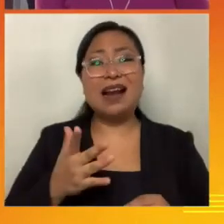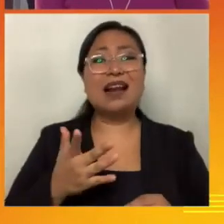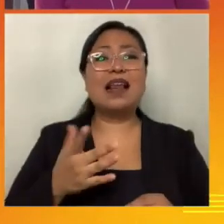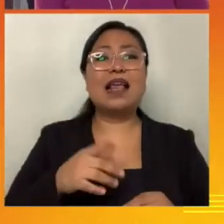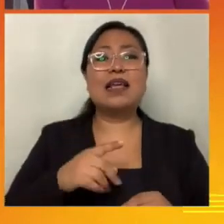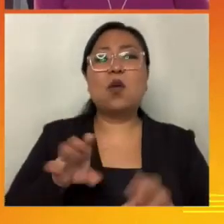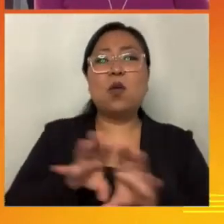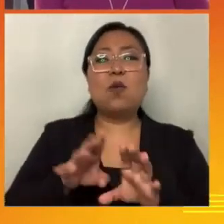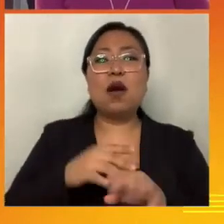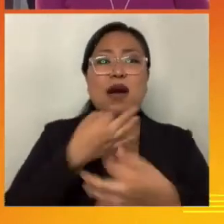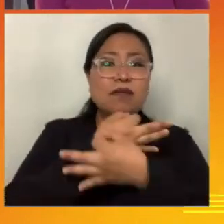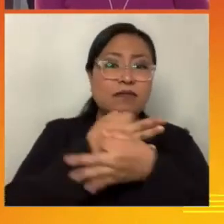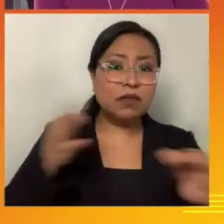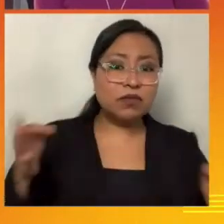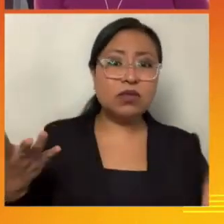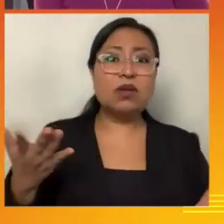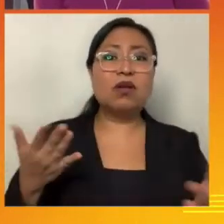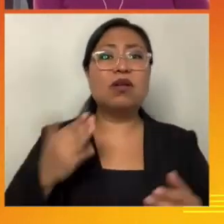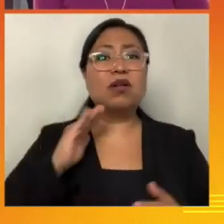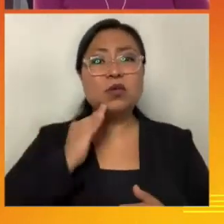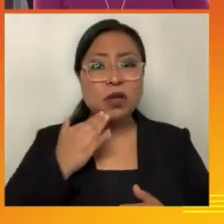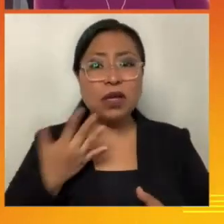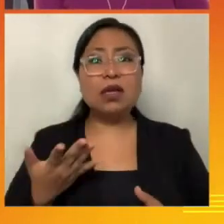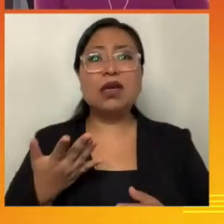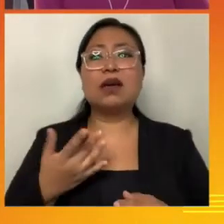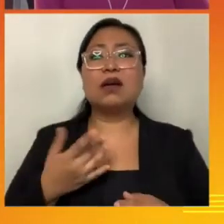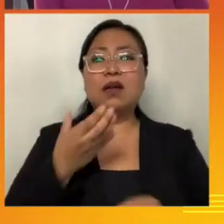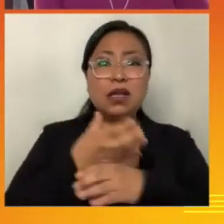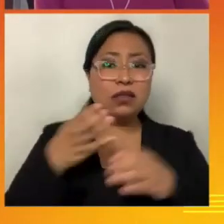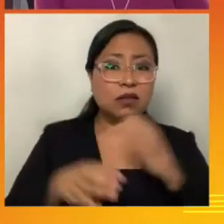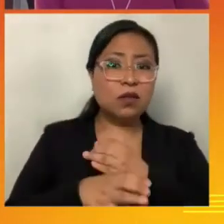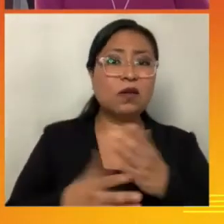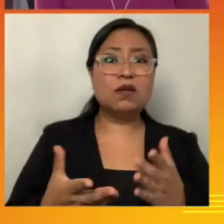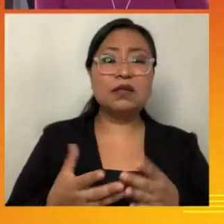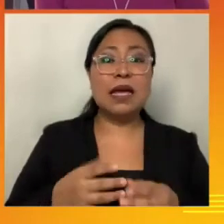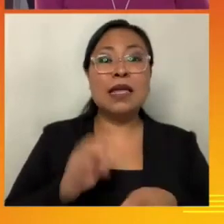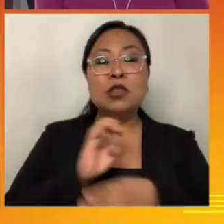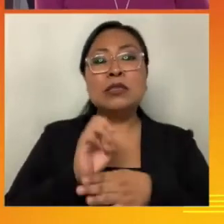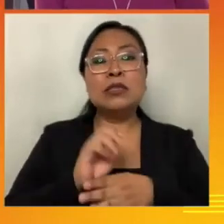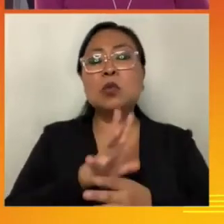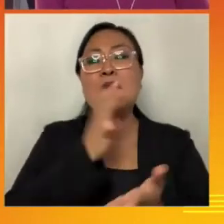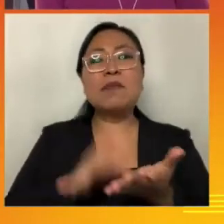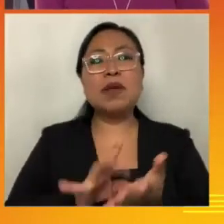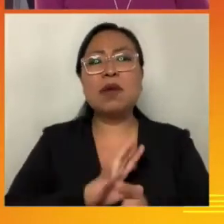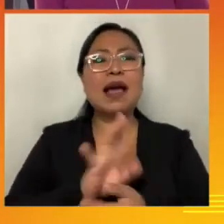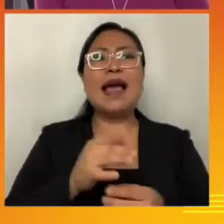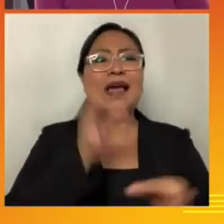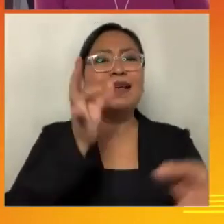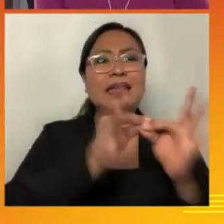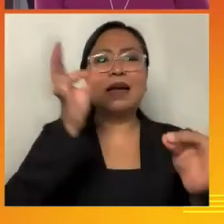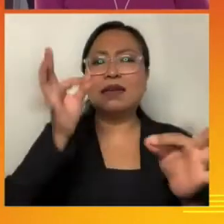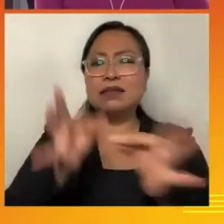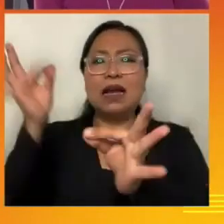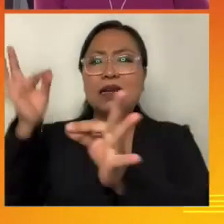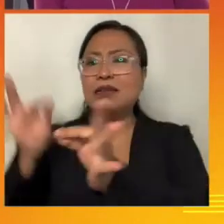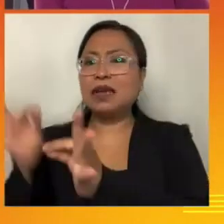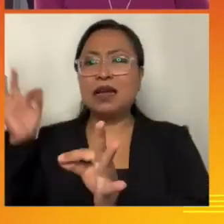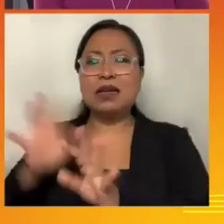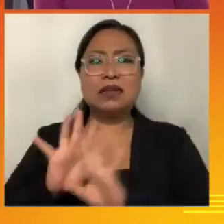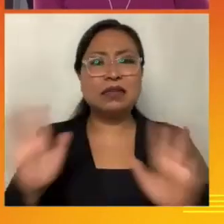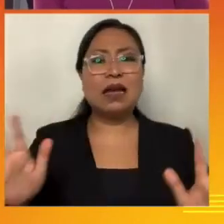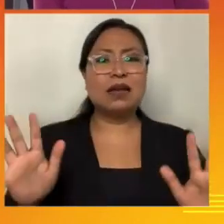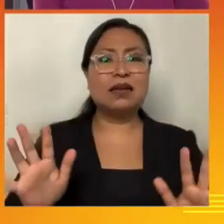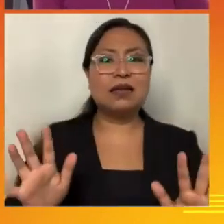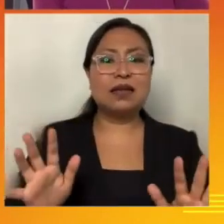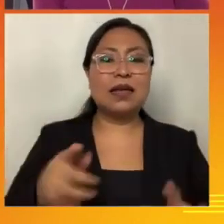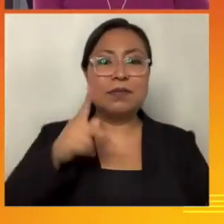efectividad, y solamente como que tendemos a cumplir con las actividades diarias, pero bueno, en la